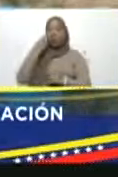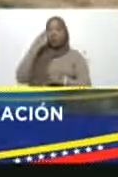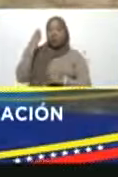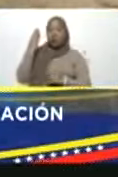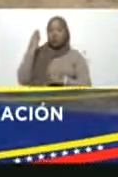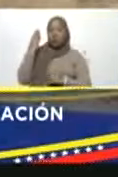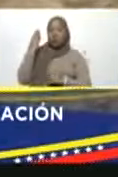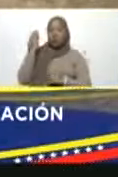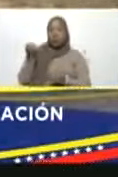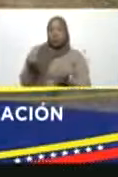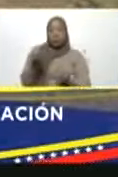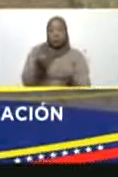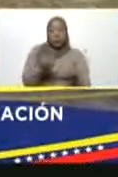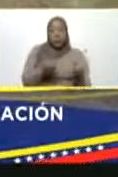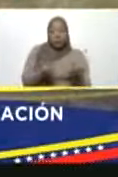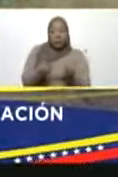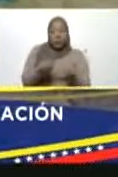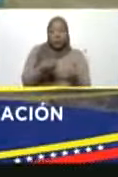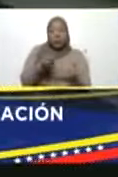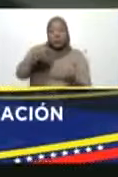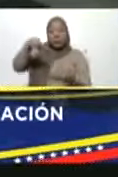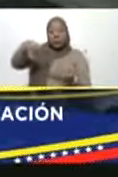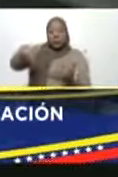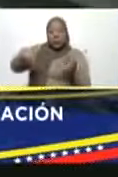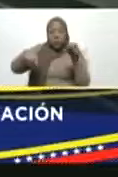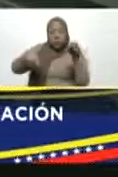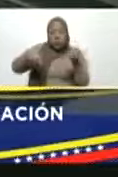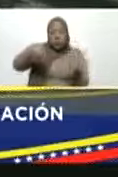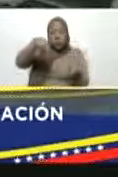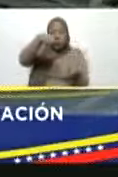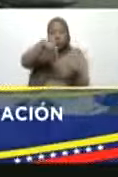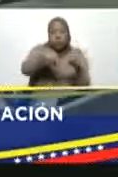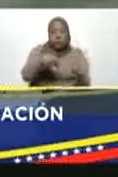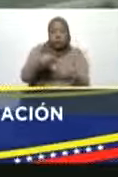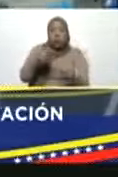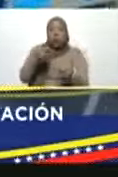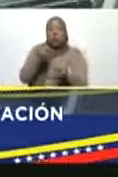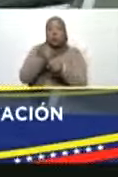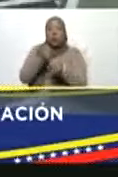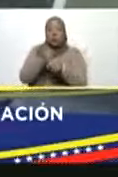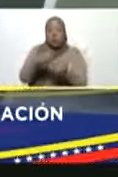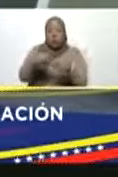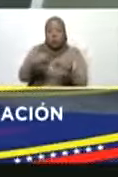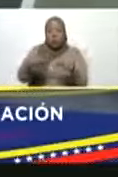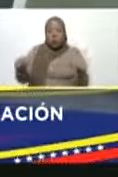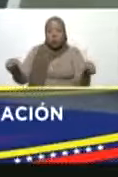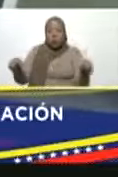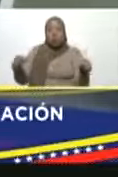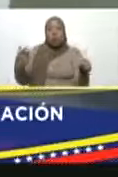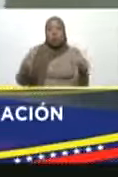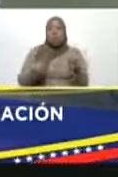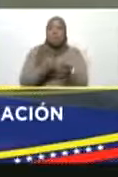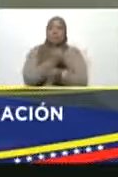cultivamos, especializándonos más que todos en el cultivo de las musáceas, que son plantas de